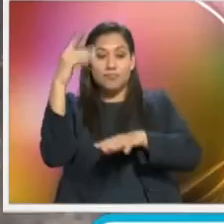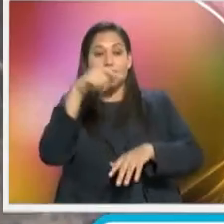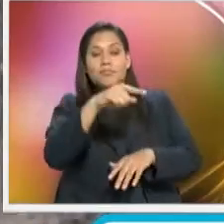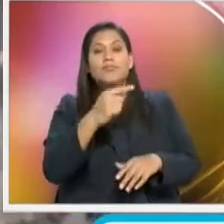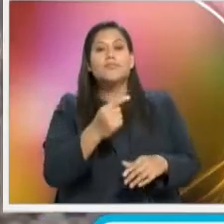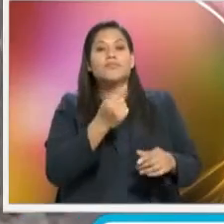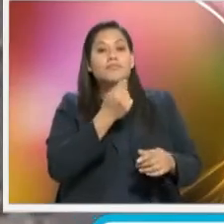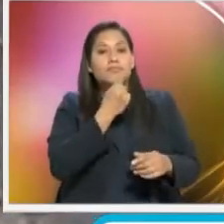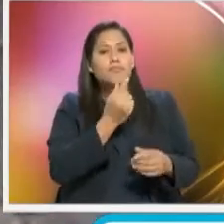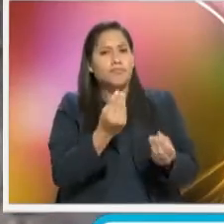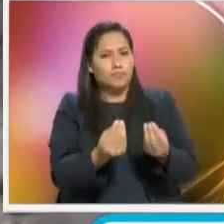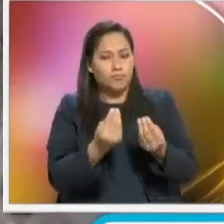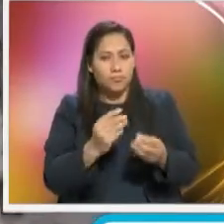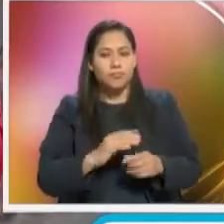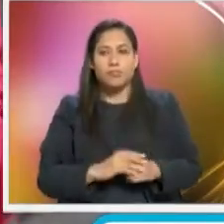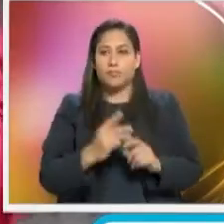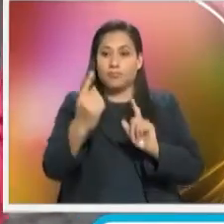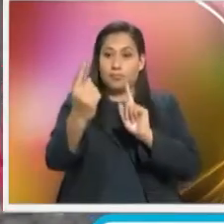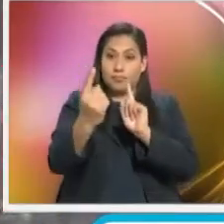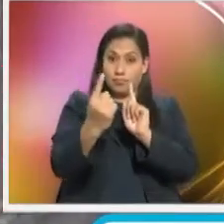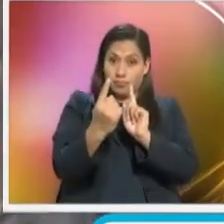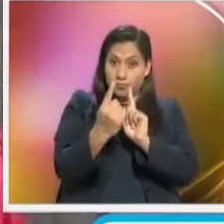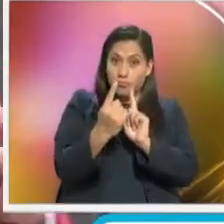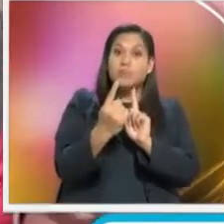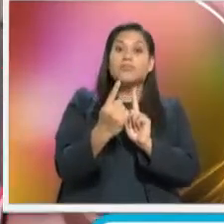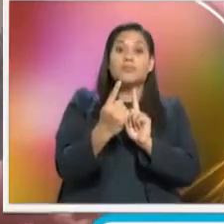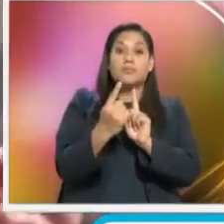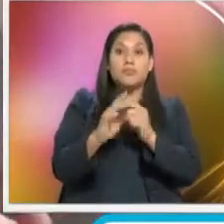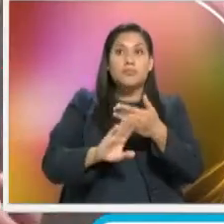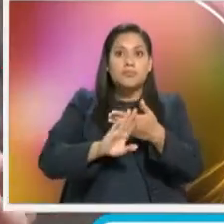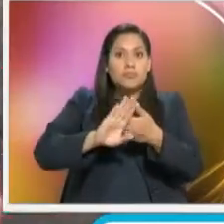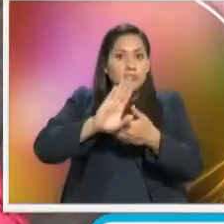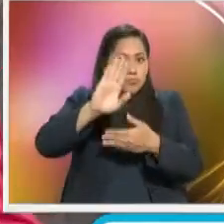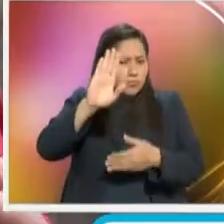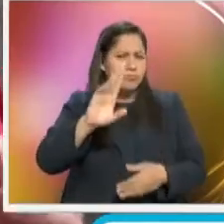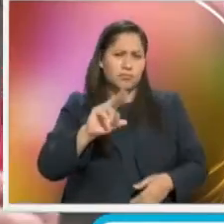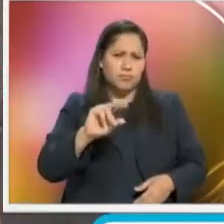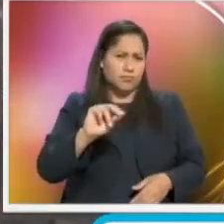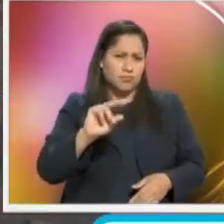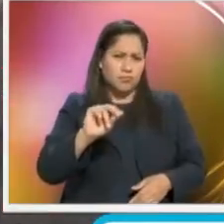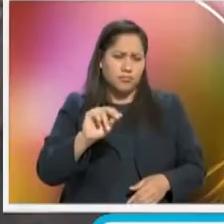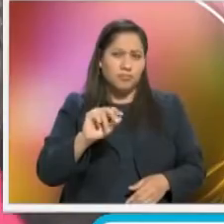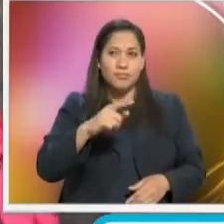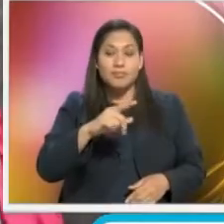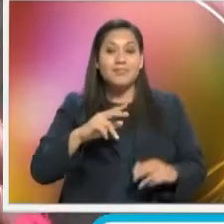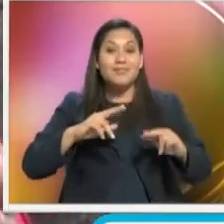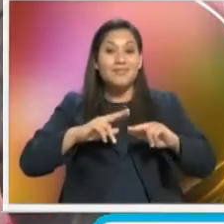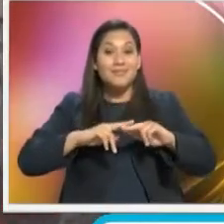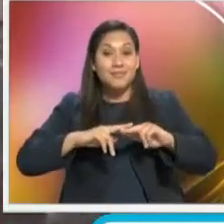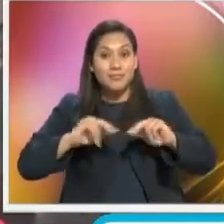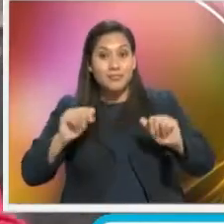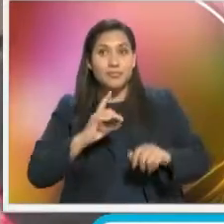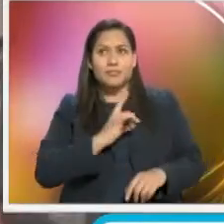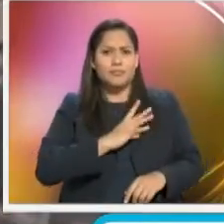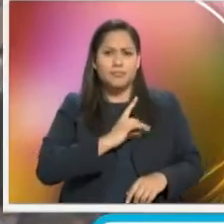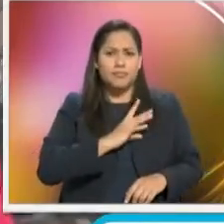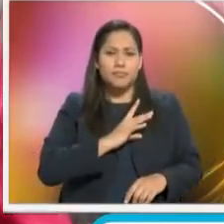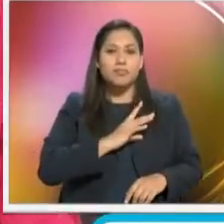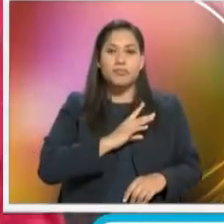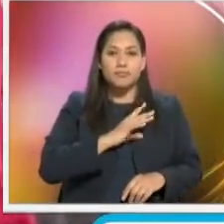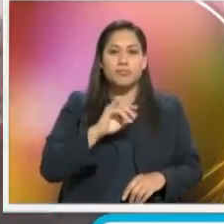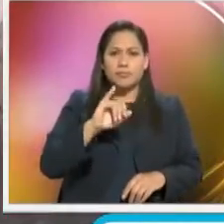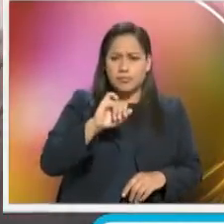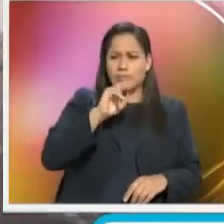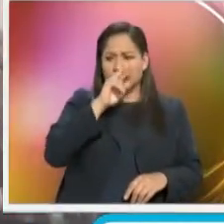aparición, pero no fue esta una aparición fantasmagórica, ninguna que causara pues miedo, aunque